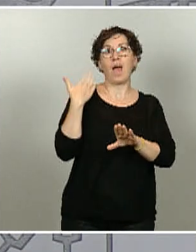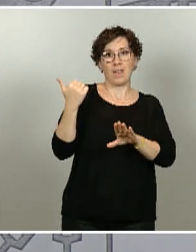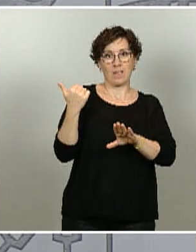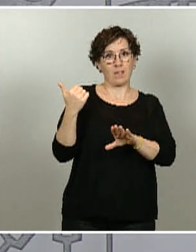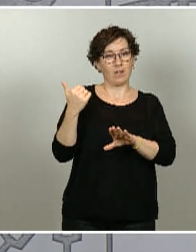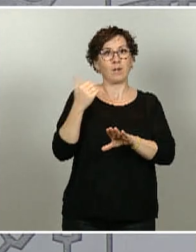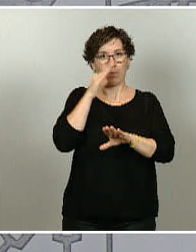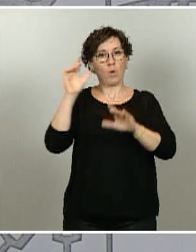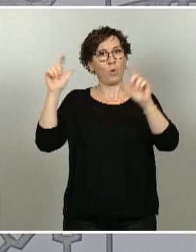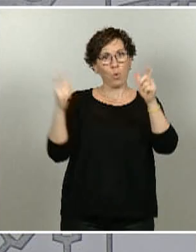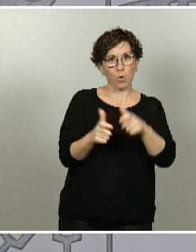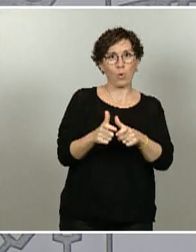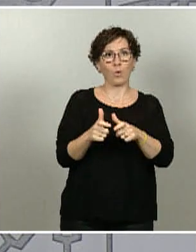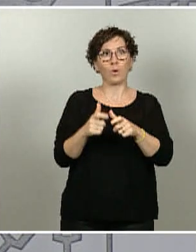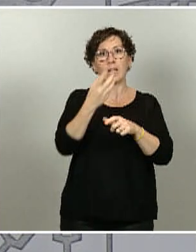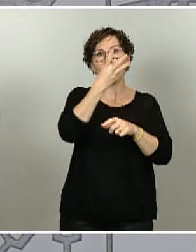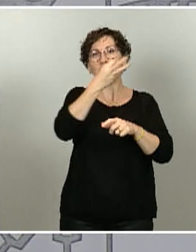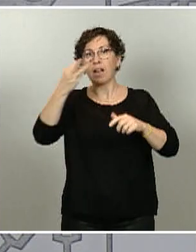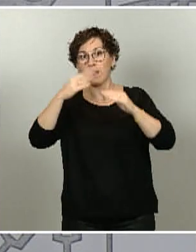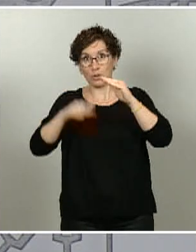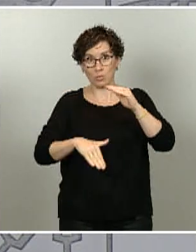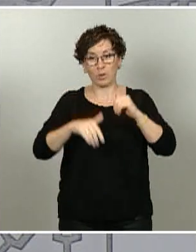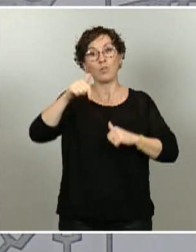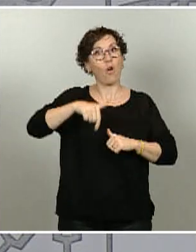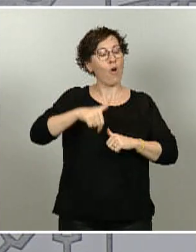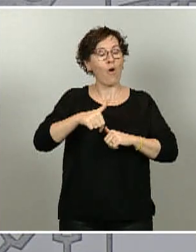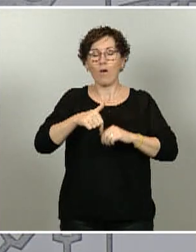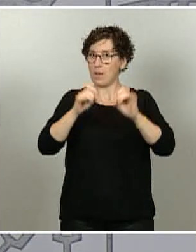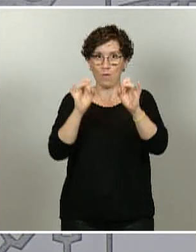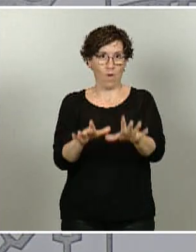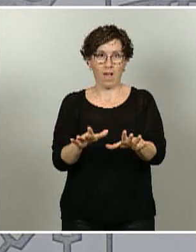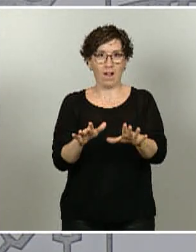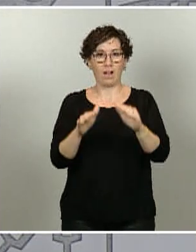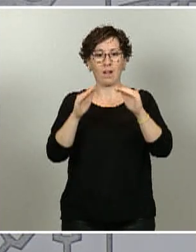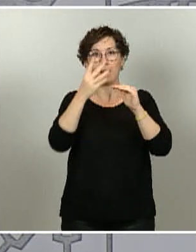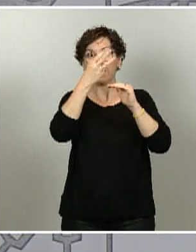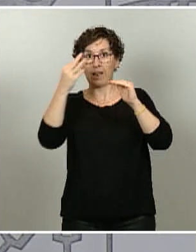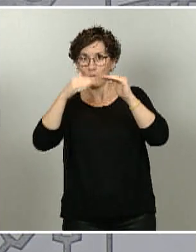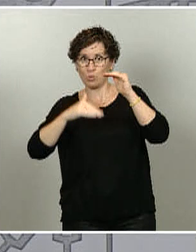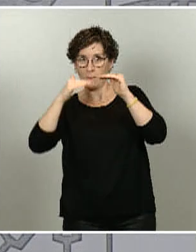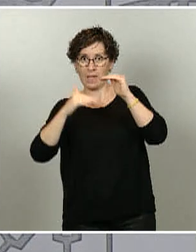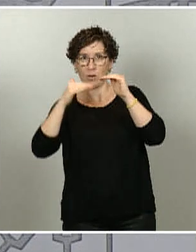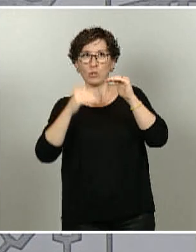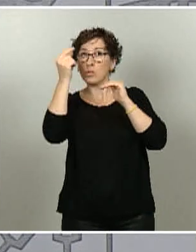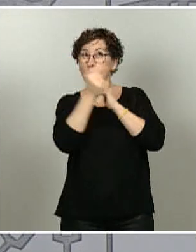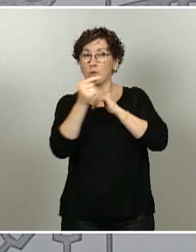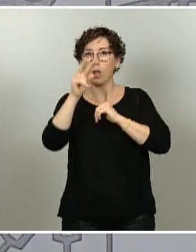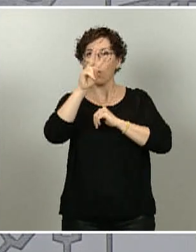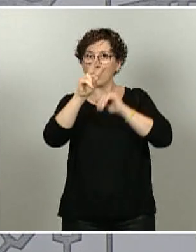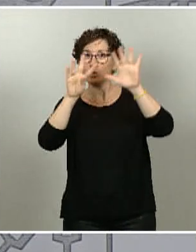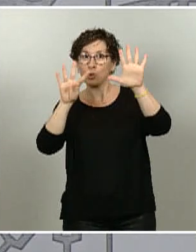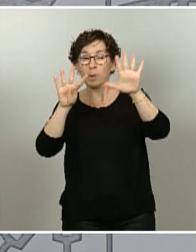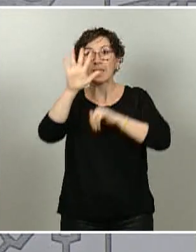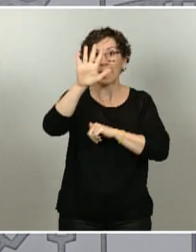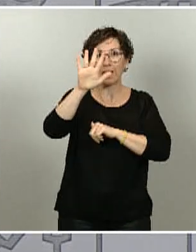de los 300. Hoy seguimos con casos por debajo de los 300, se han notificado 295 casos